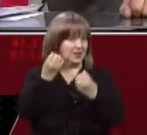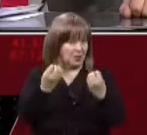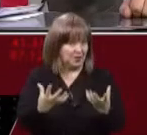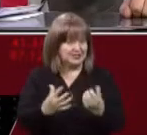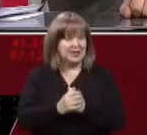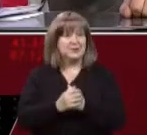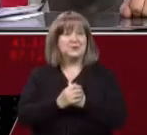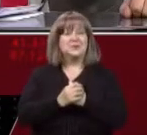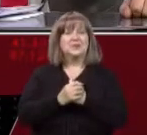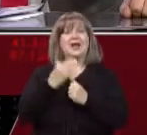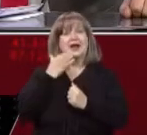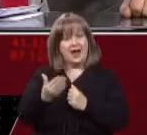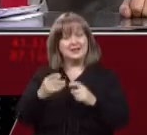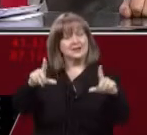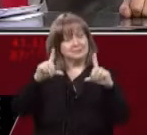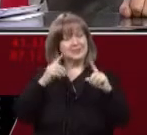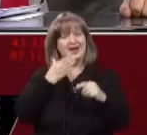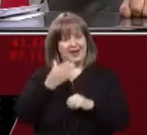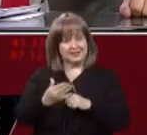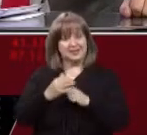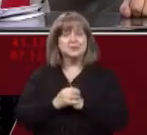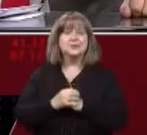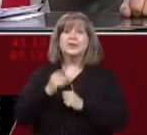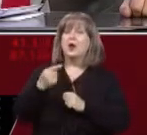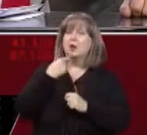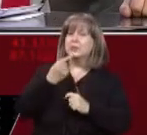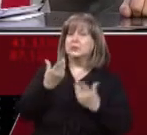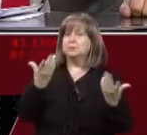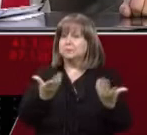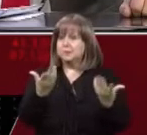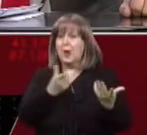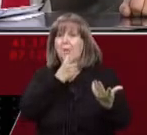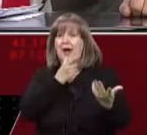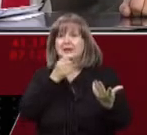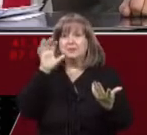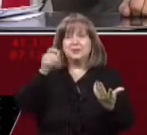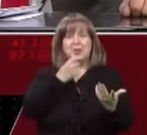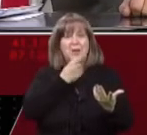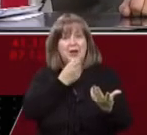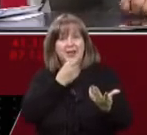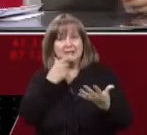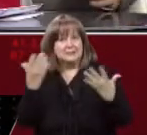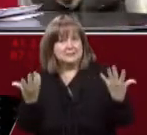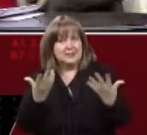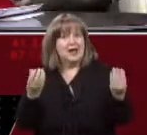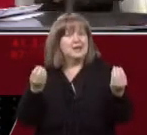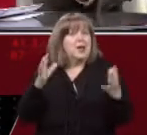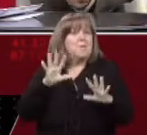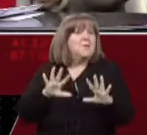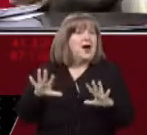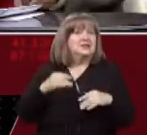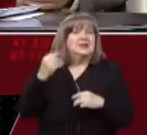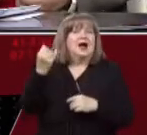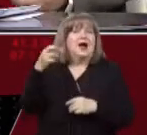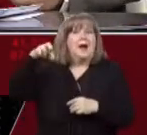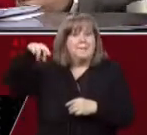les va a ustedes? Muy bien, gracias por atendernos. Bueno, está muy expectante casi toda la provincia, o por lo menos la parte política, para ver qué va a hacer el